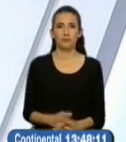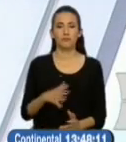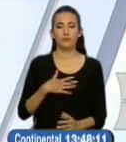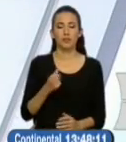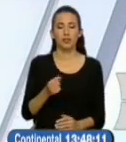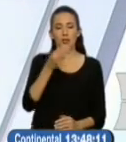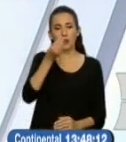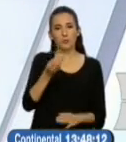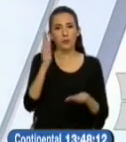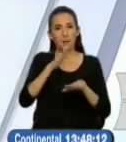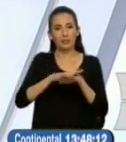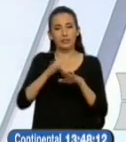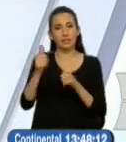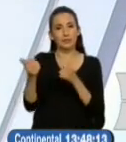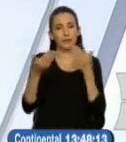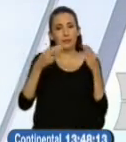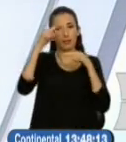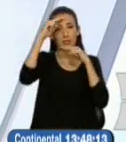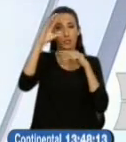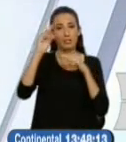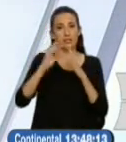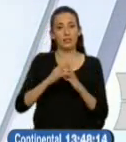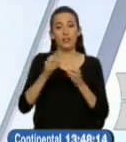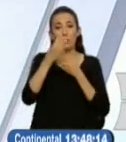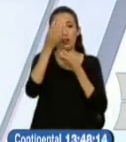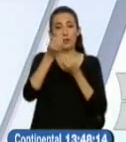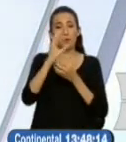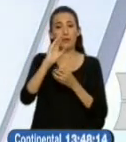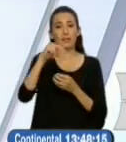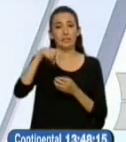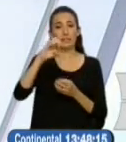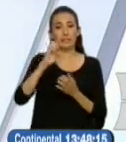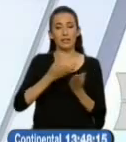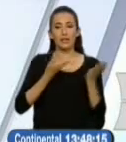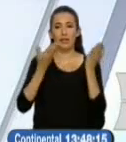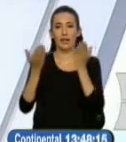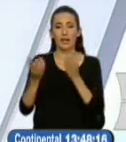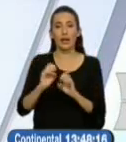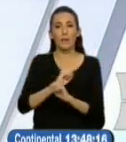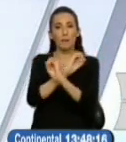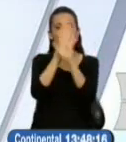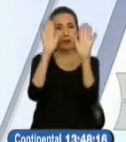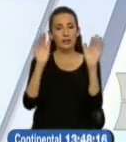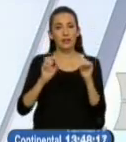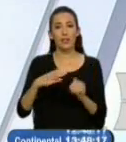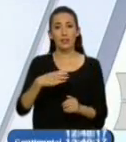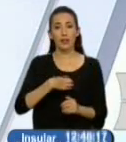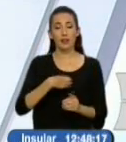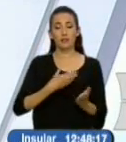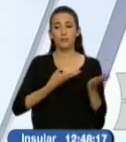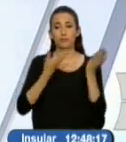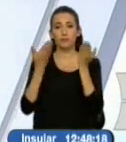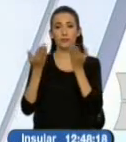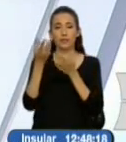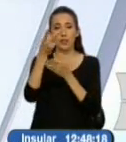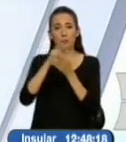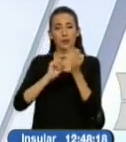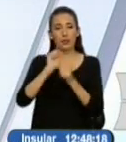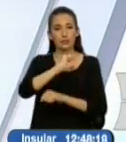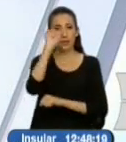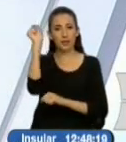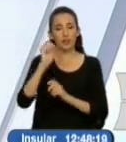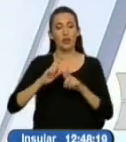tal, amigos? Muy buenas tardes. Bienvenidos a Noticias 7. Les contaremos que el Consejo Nacional Electoral entregó esta mañana las respectivas credenciales al binomio